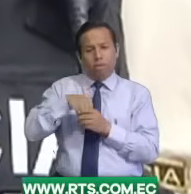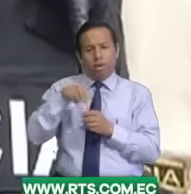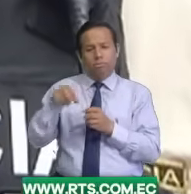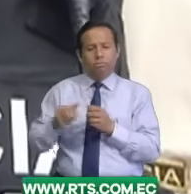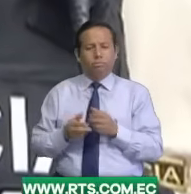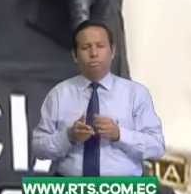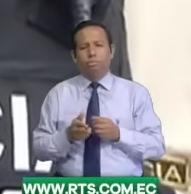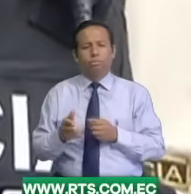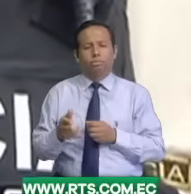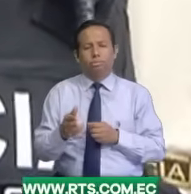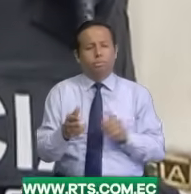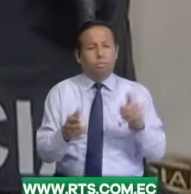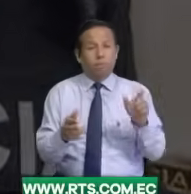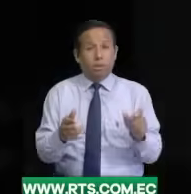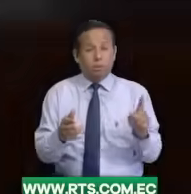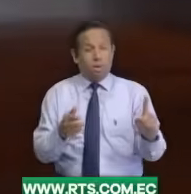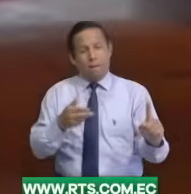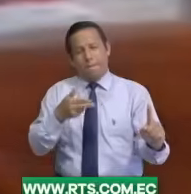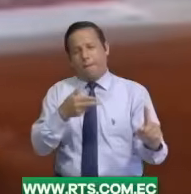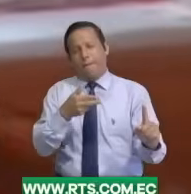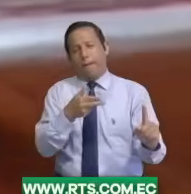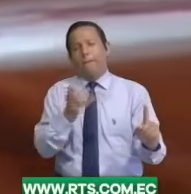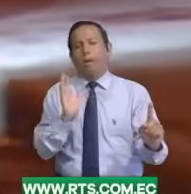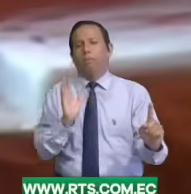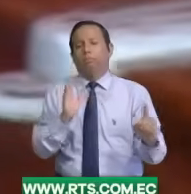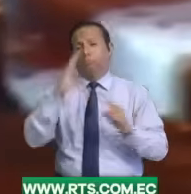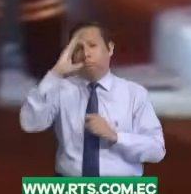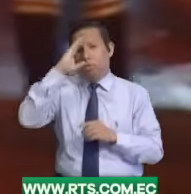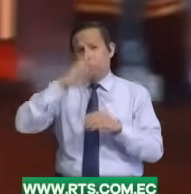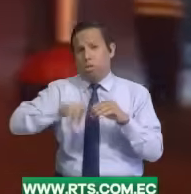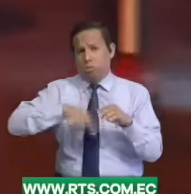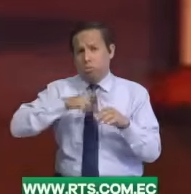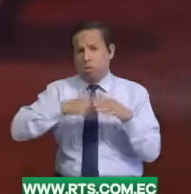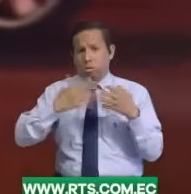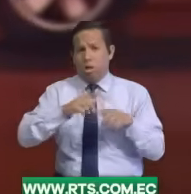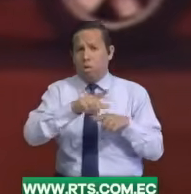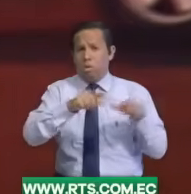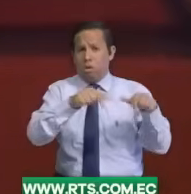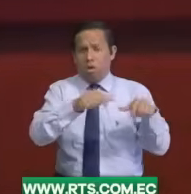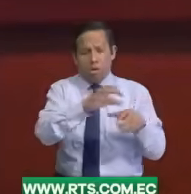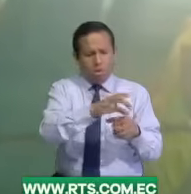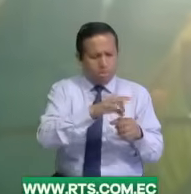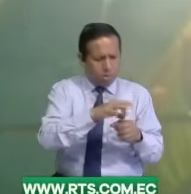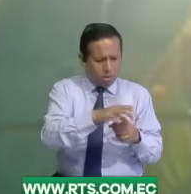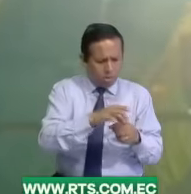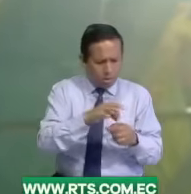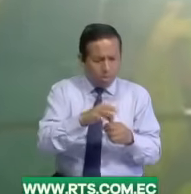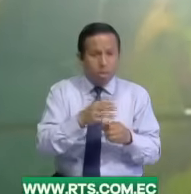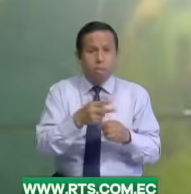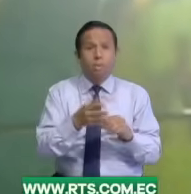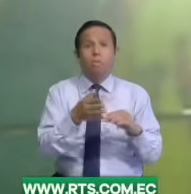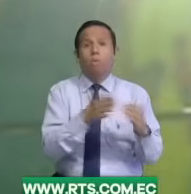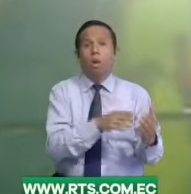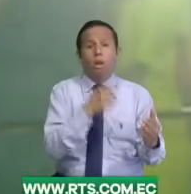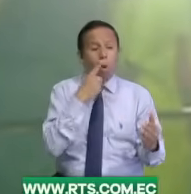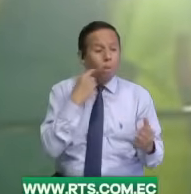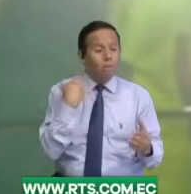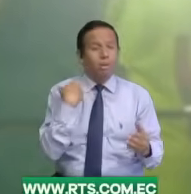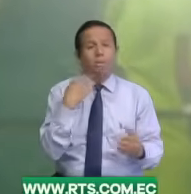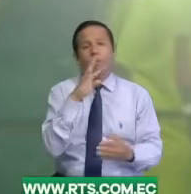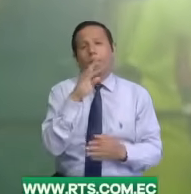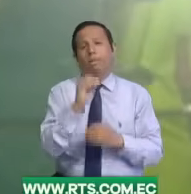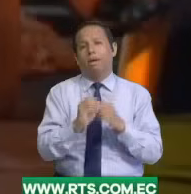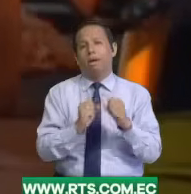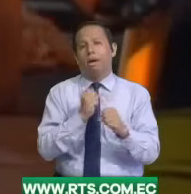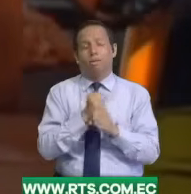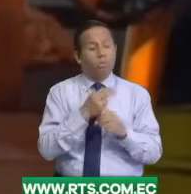humanidad de esta persona. La Policía Nacional levantó indicios y también el cadáver del ciudadano de 40 años, con amplio historial